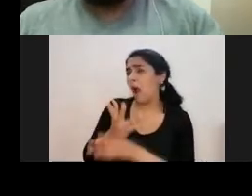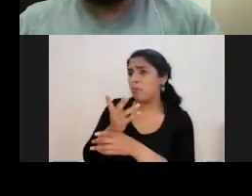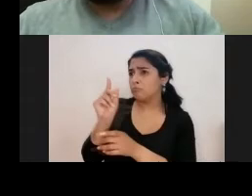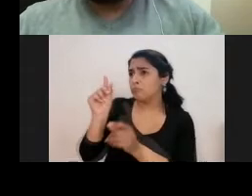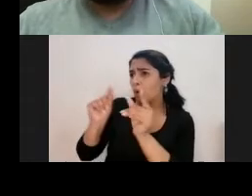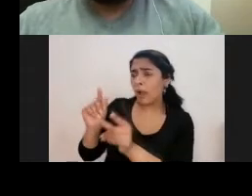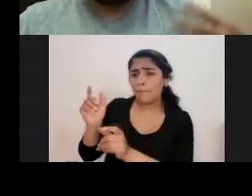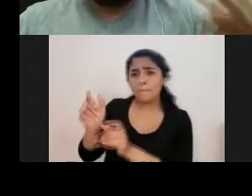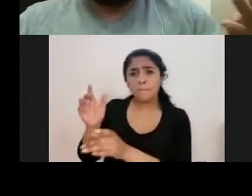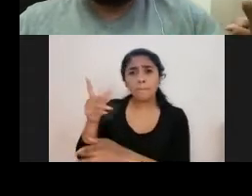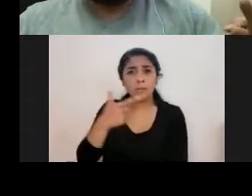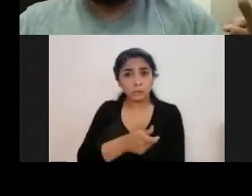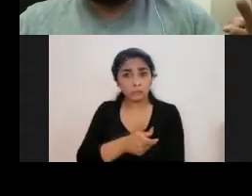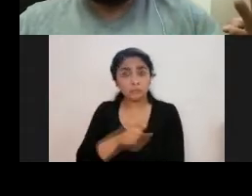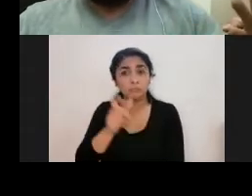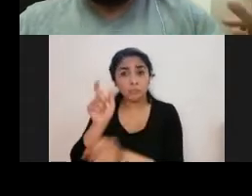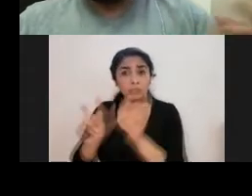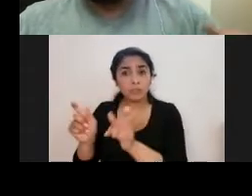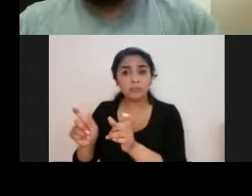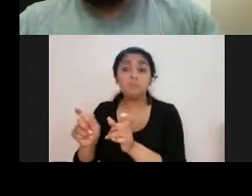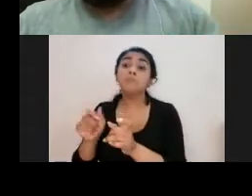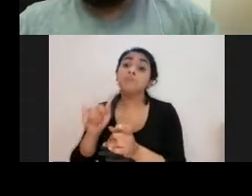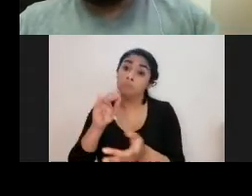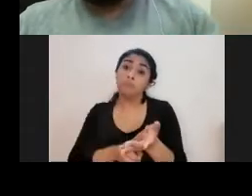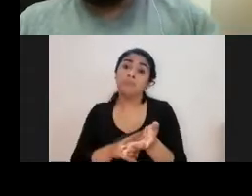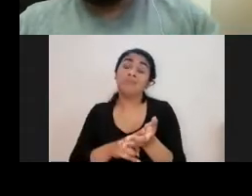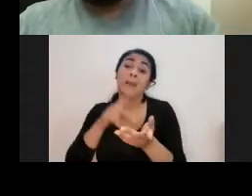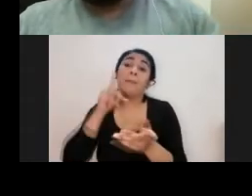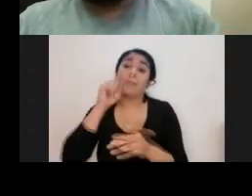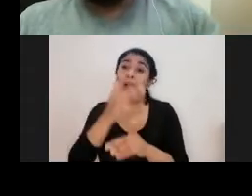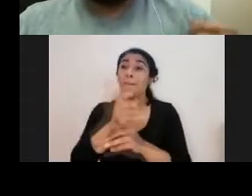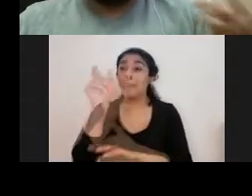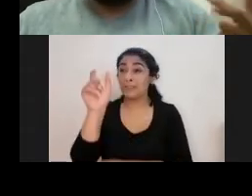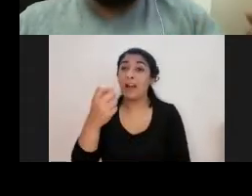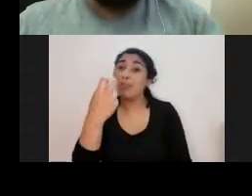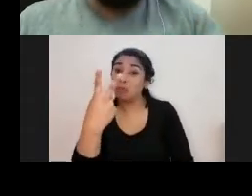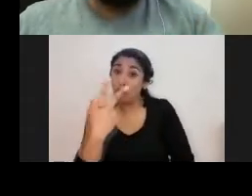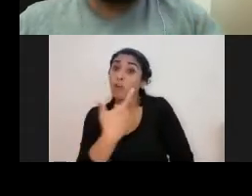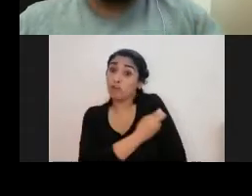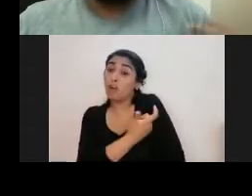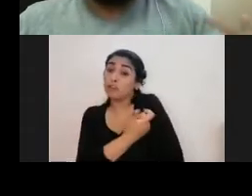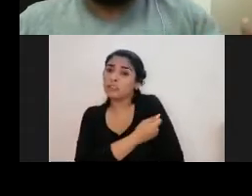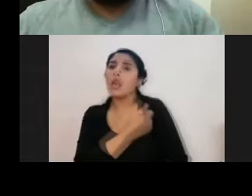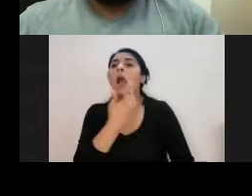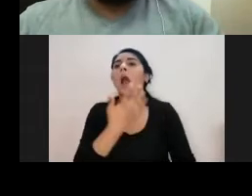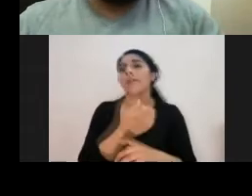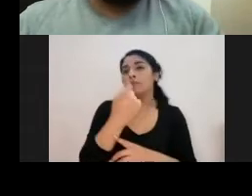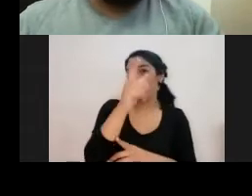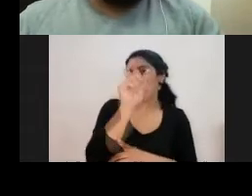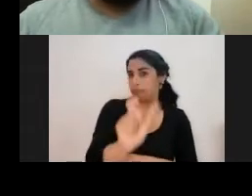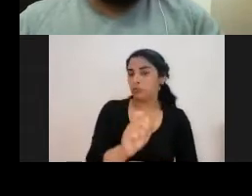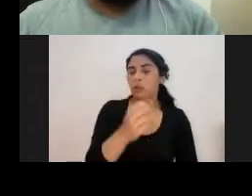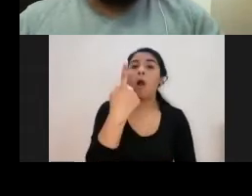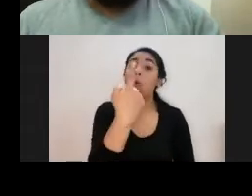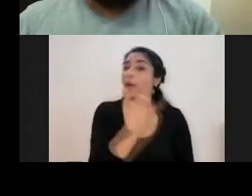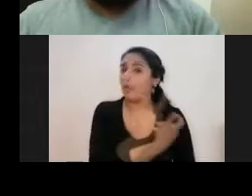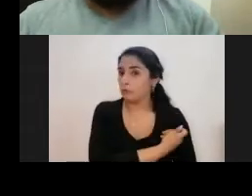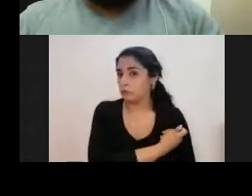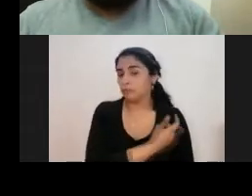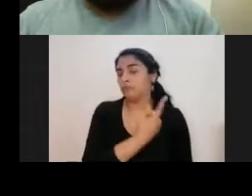va porque algunos tienen 2 dosis, algunos tienen una dosis, algunos tienen monodosis, etc.